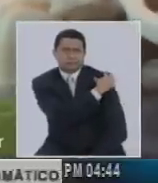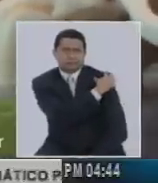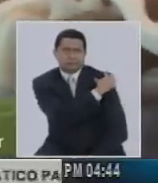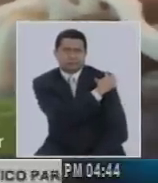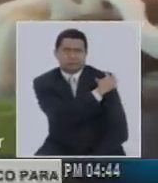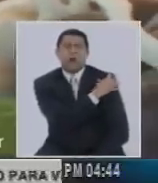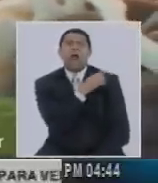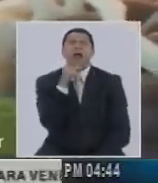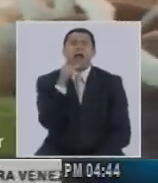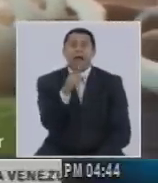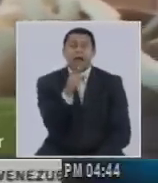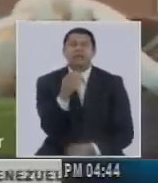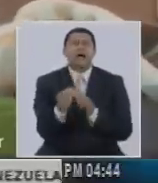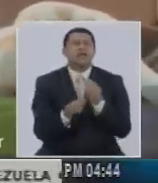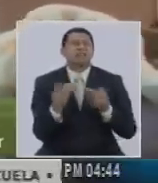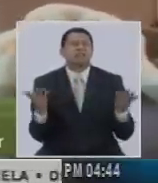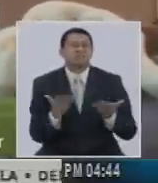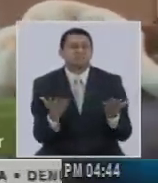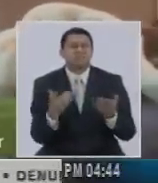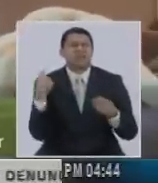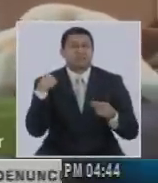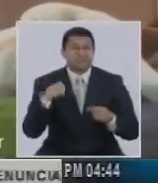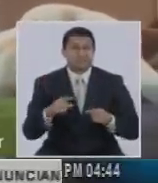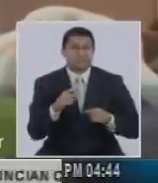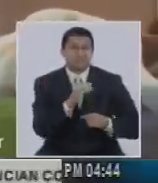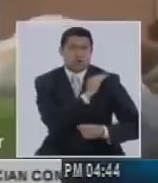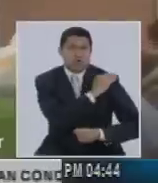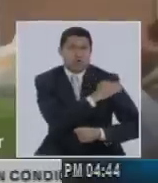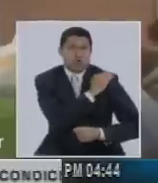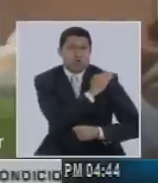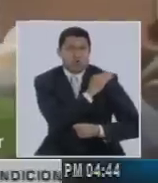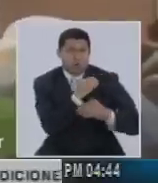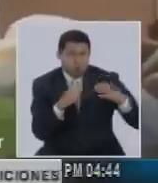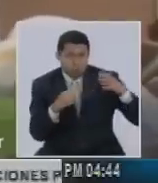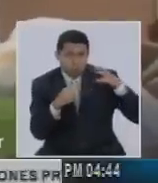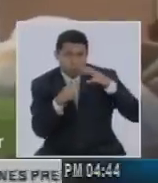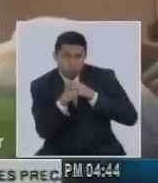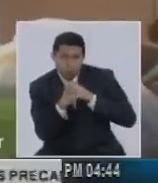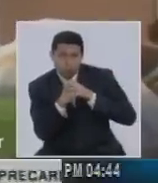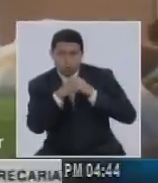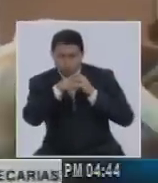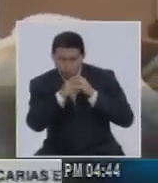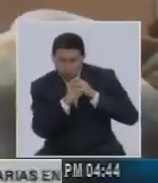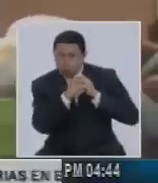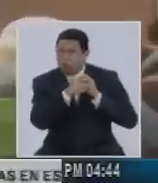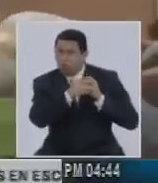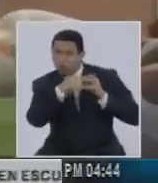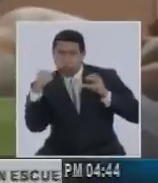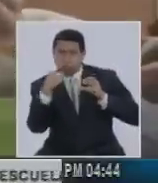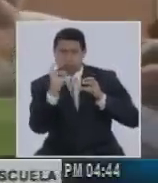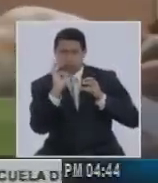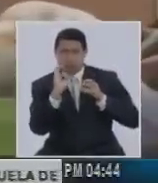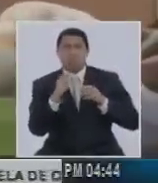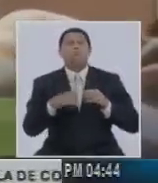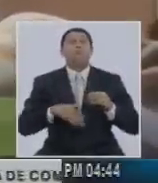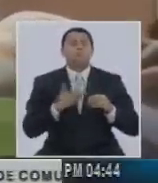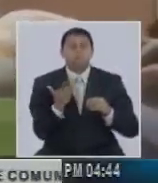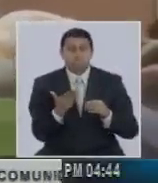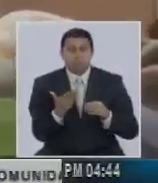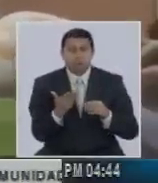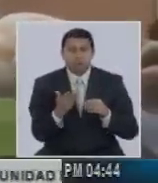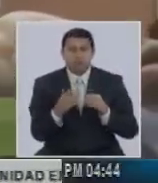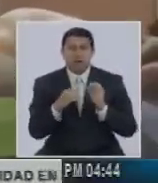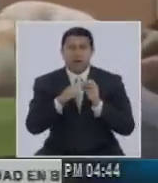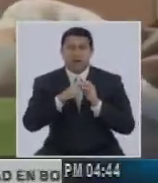Y ese mango lo que está haciendo es manteniendo la cabeza del húmero dentro de la articulación para entonces permitir el